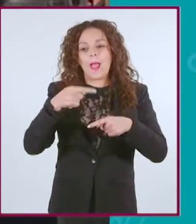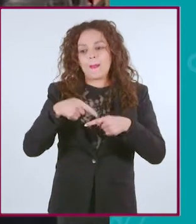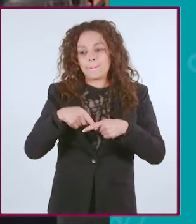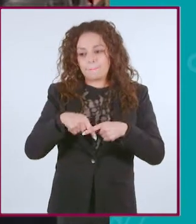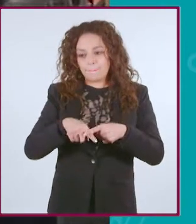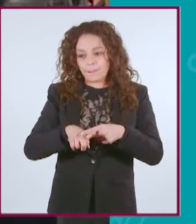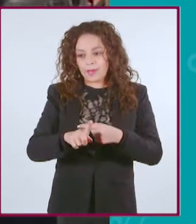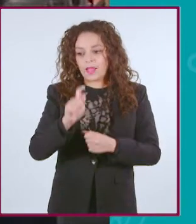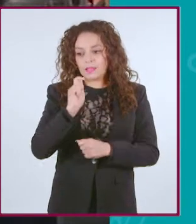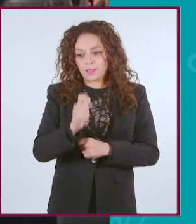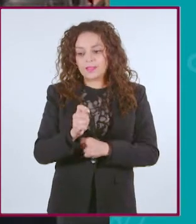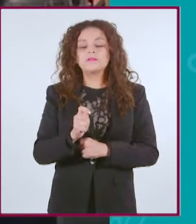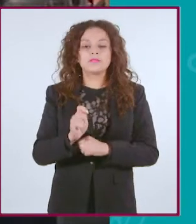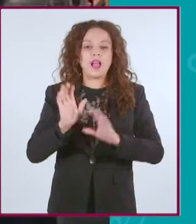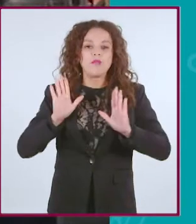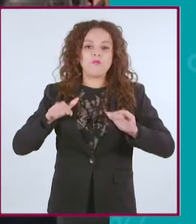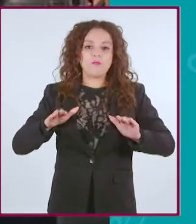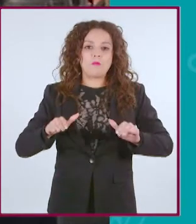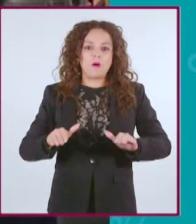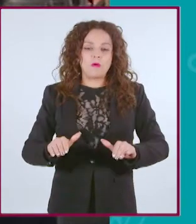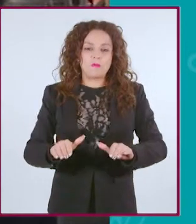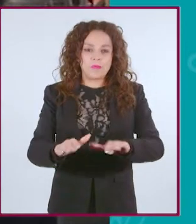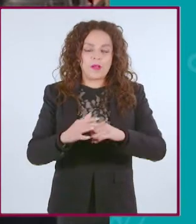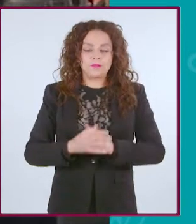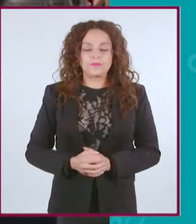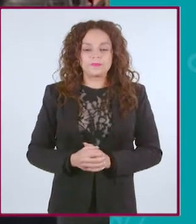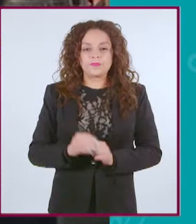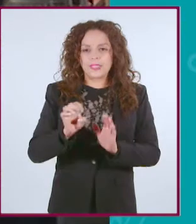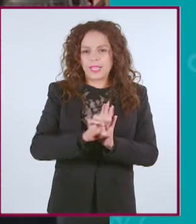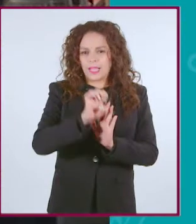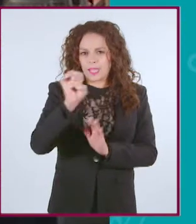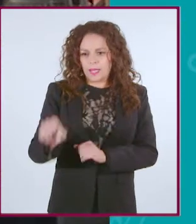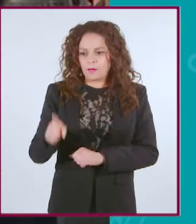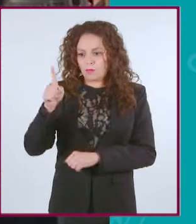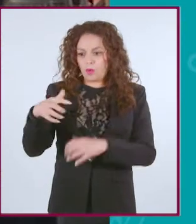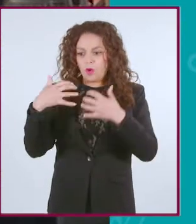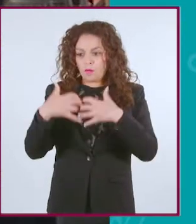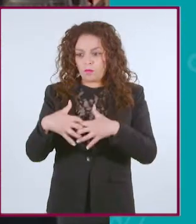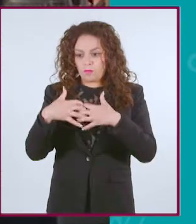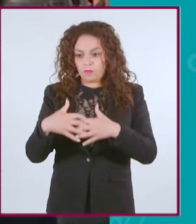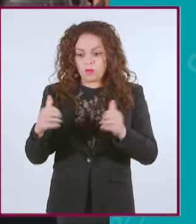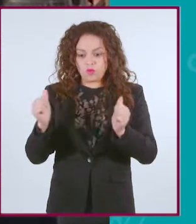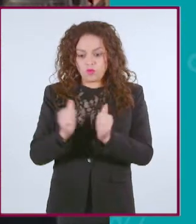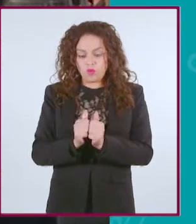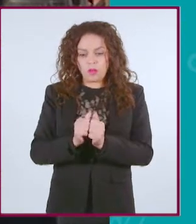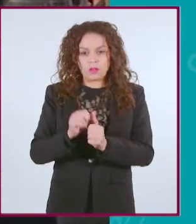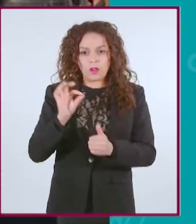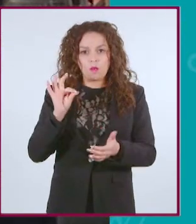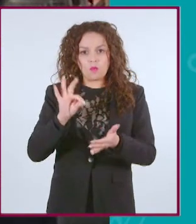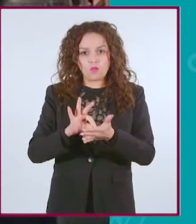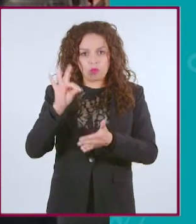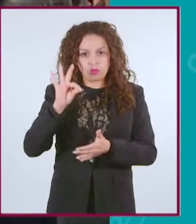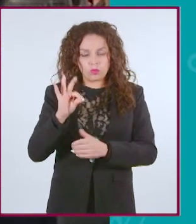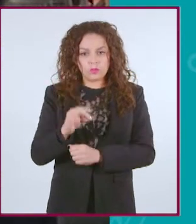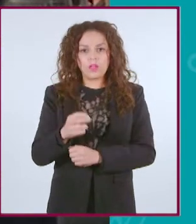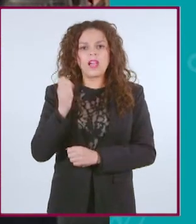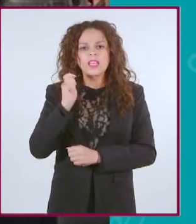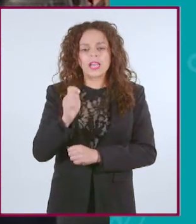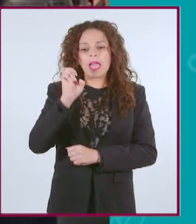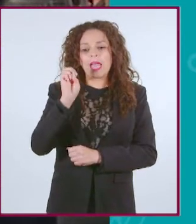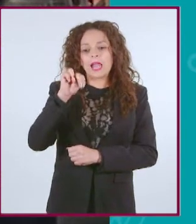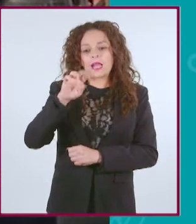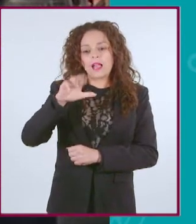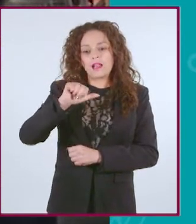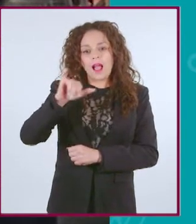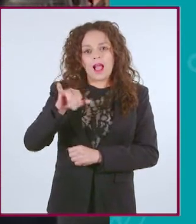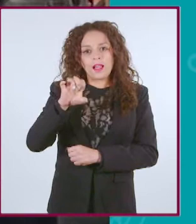después el tejido. Son, por ejemplo, de las máquinas de tejido de punto por urdimbre, Los encajes es un